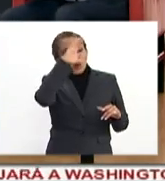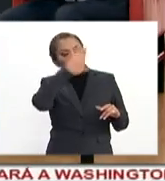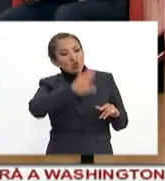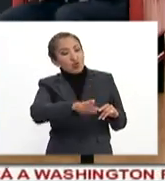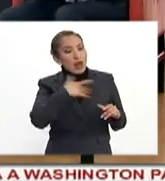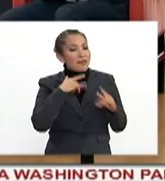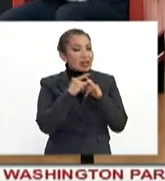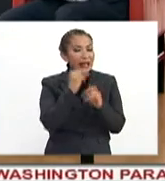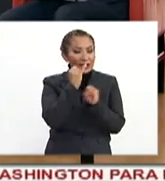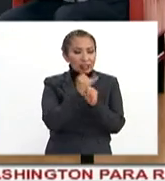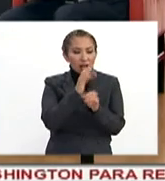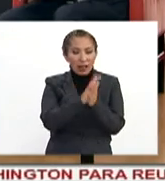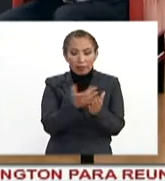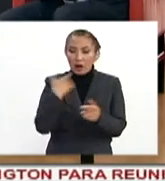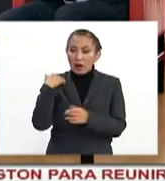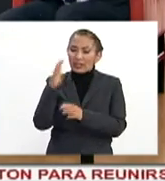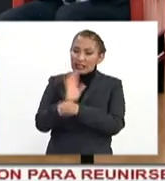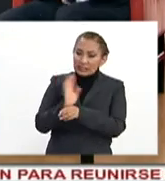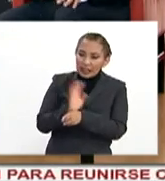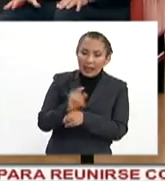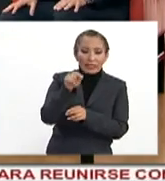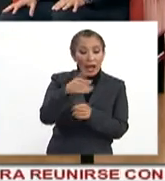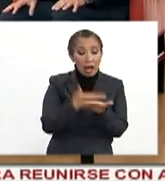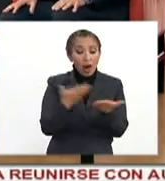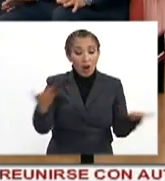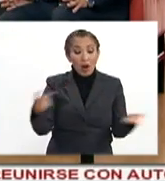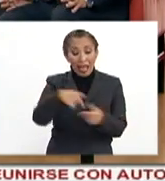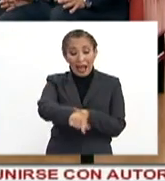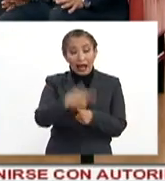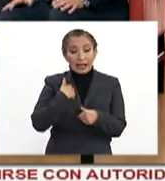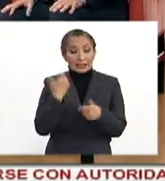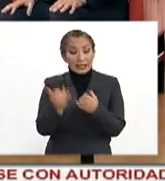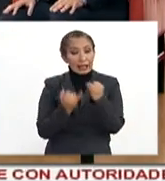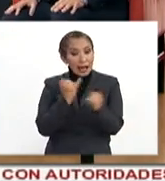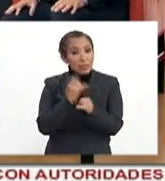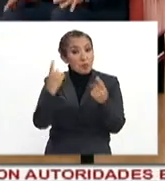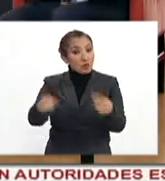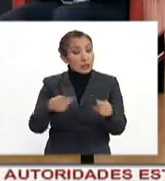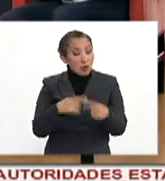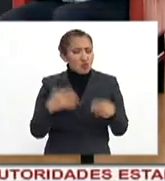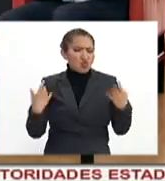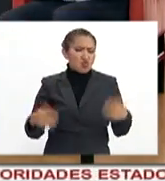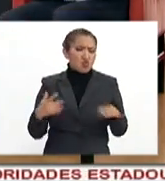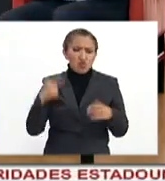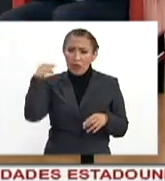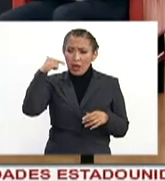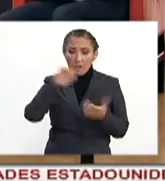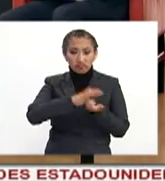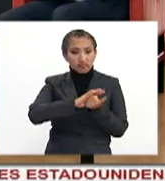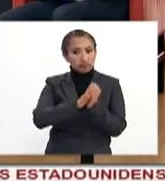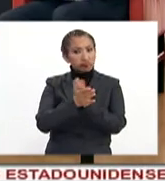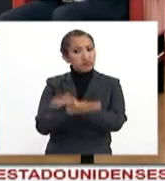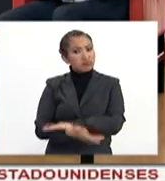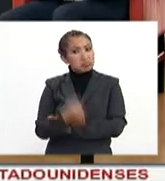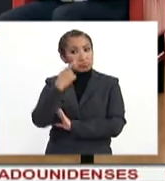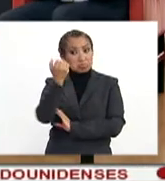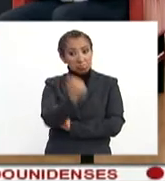¿no? La Feria Internacional del Libro, la Feria Internacional de Cine, ahora está este evento internacional de música. Realmente Guadalajara se está volviendo en un